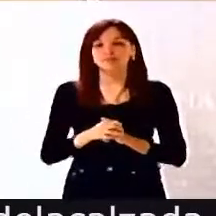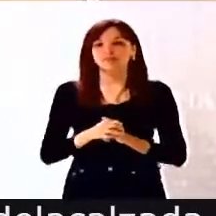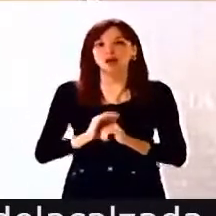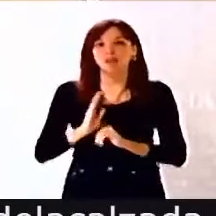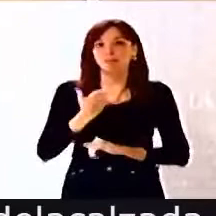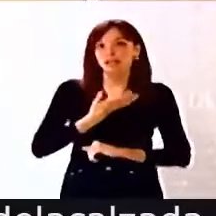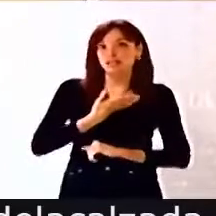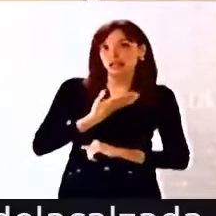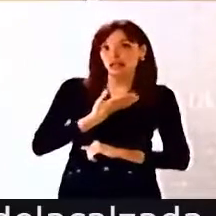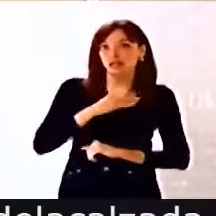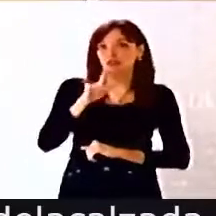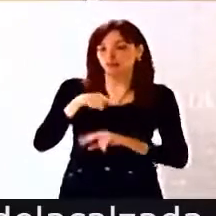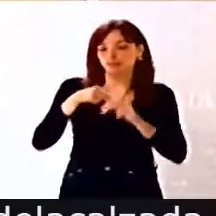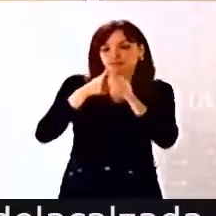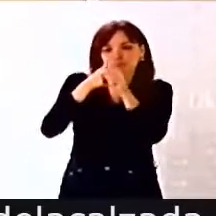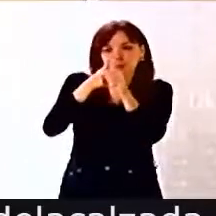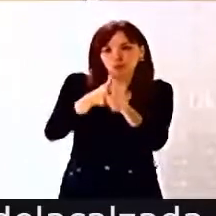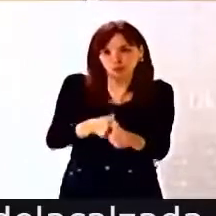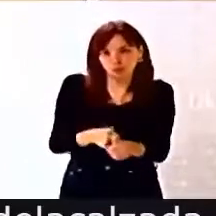Plasencia,